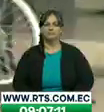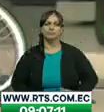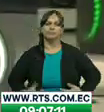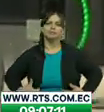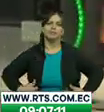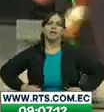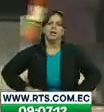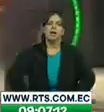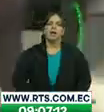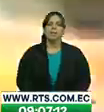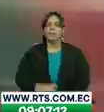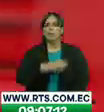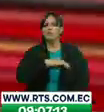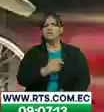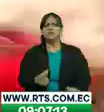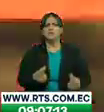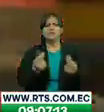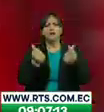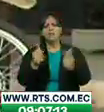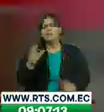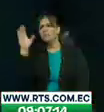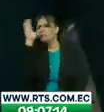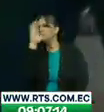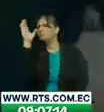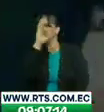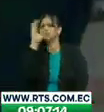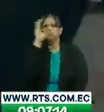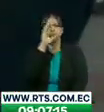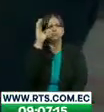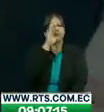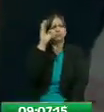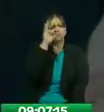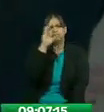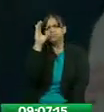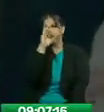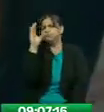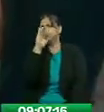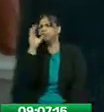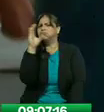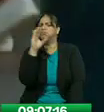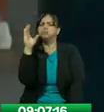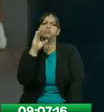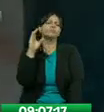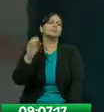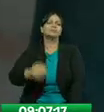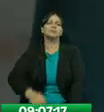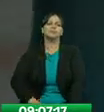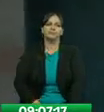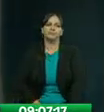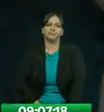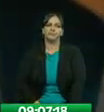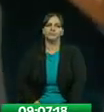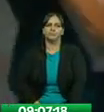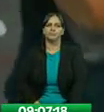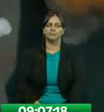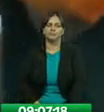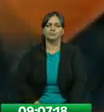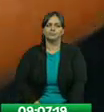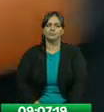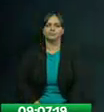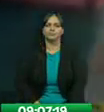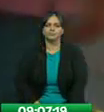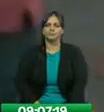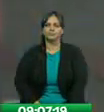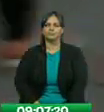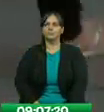La policía rápidamente implementó un operativo antidelincuencial. Daban resultados luego de las acciones tomadas.